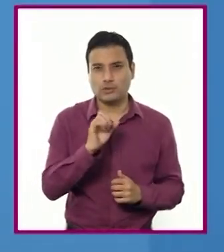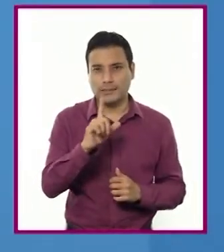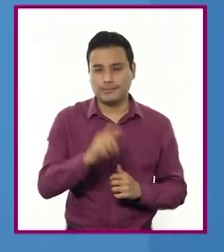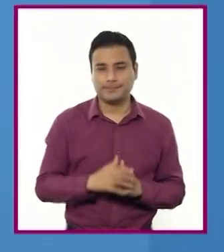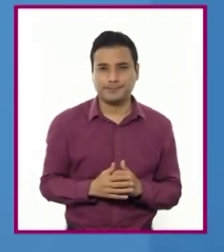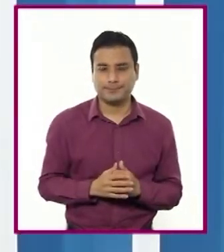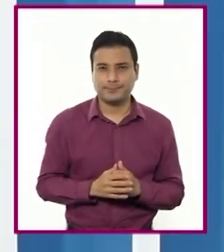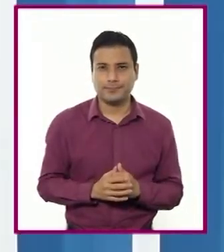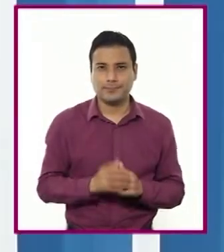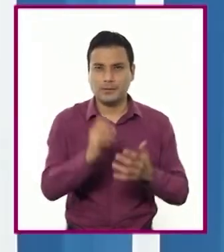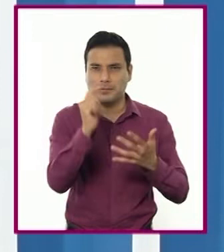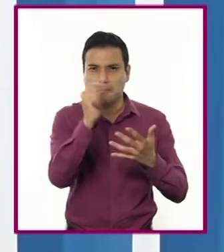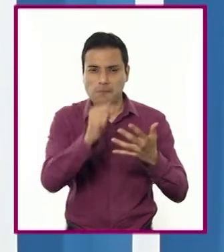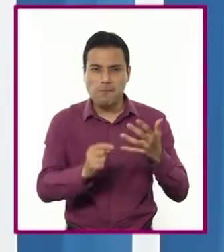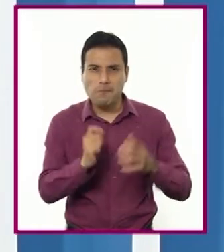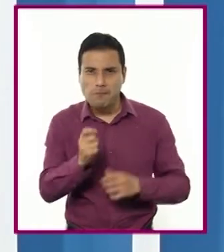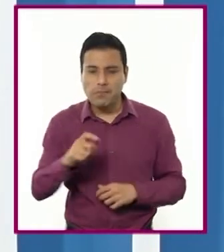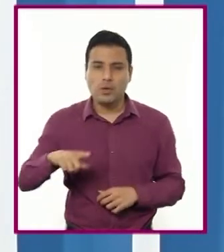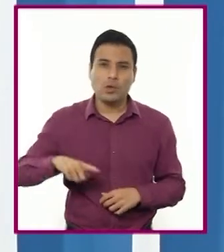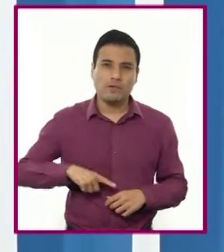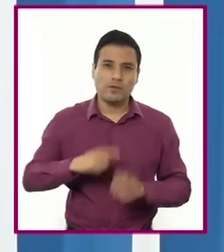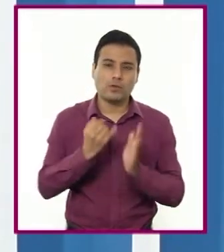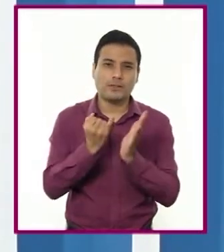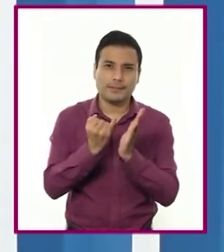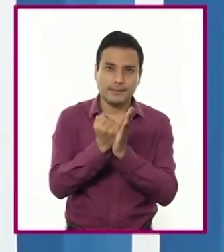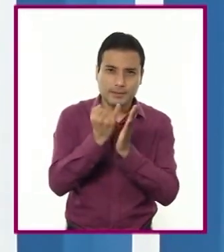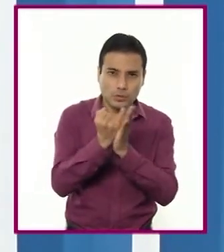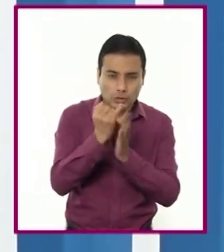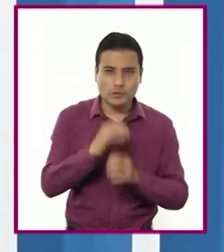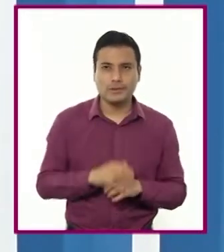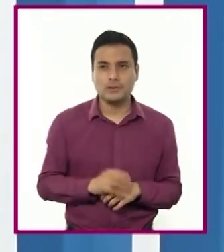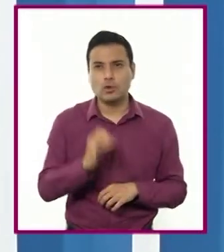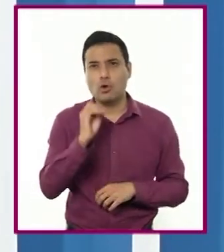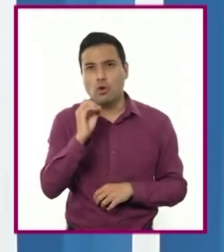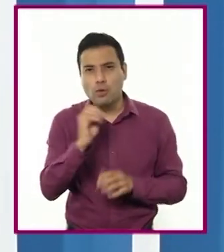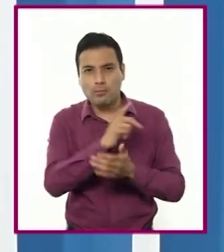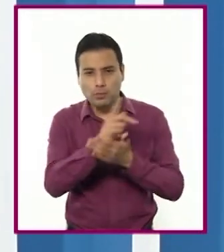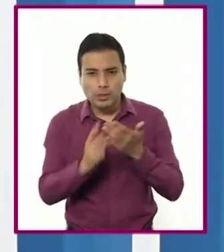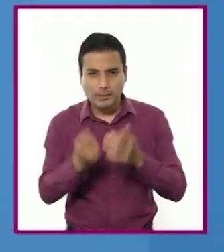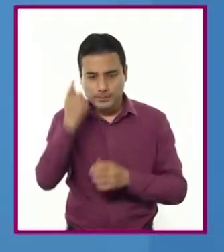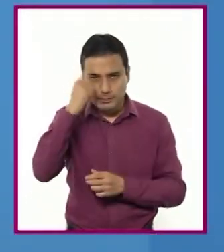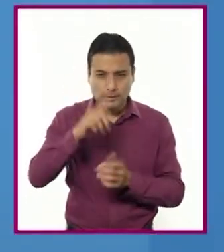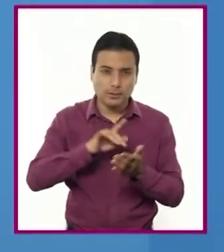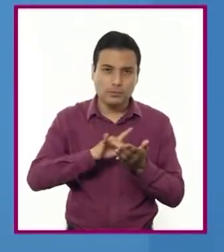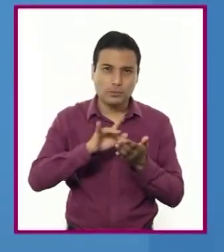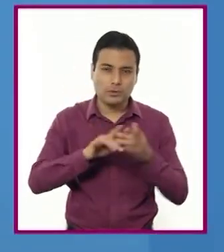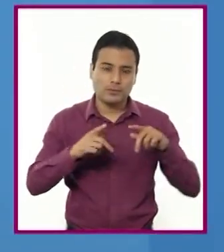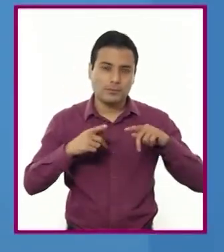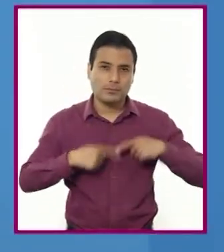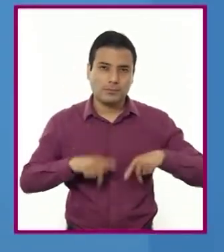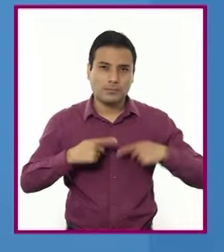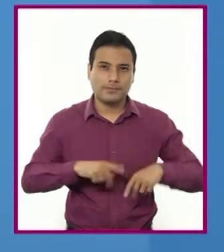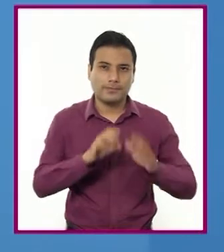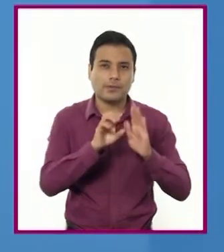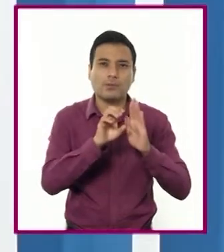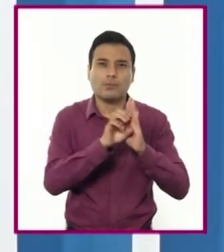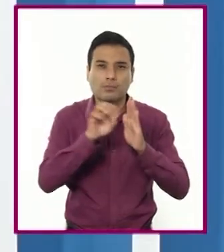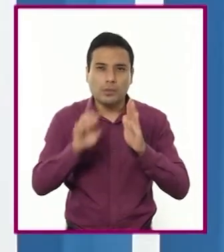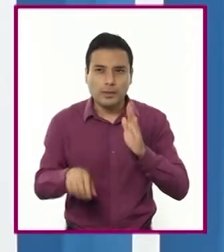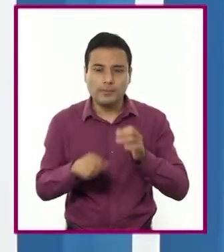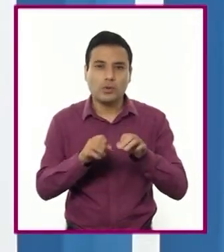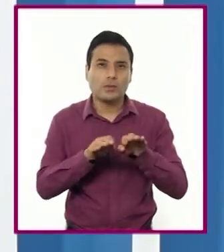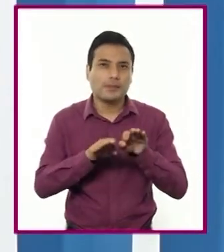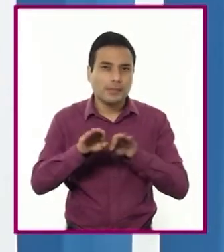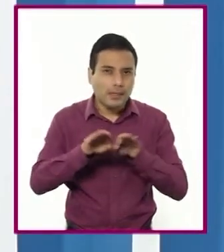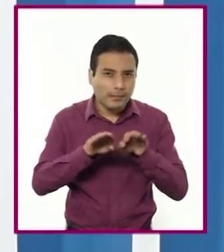fuerzas incluyen las decisiones gubernamentales y las agendas de desarrollo político y social. Por ejemplo, las condiciones de